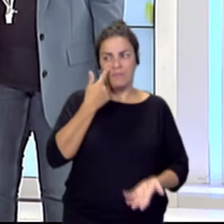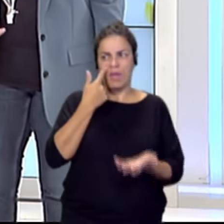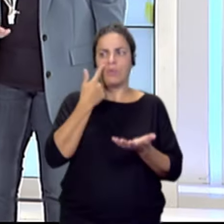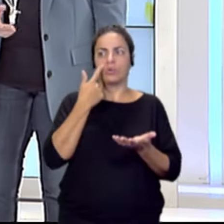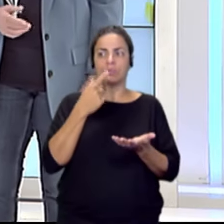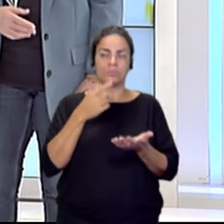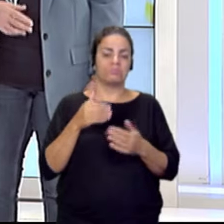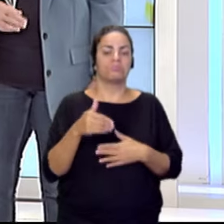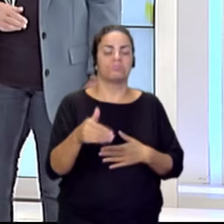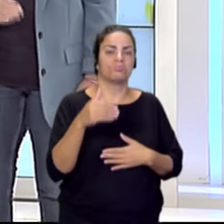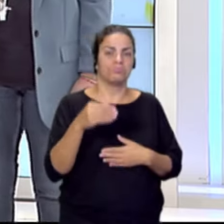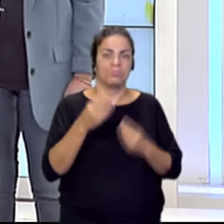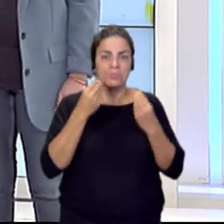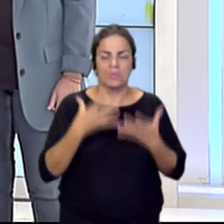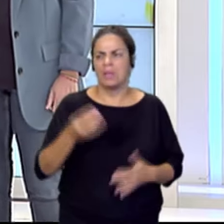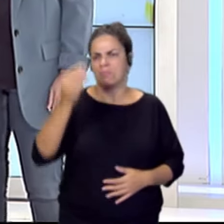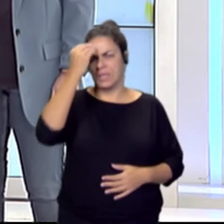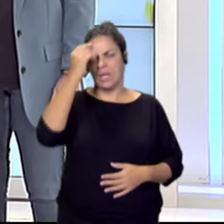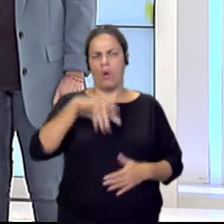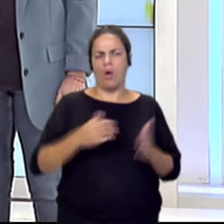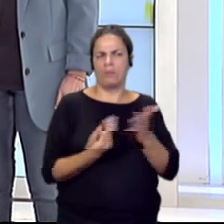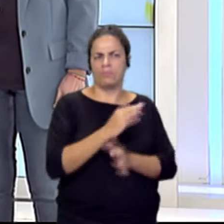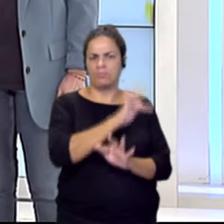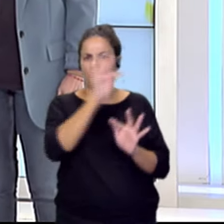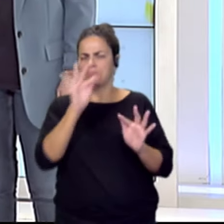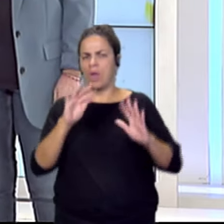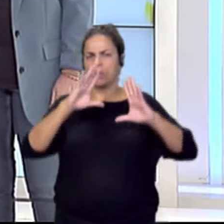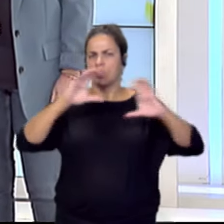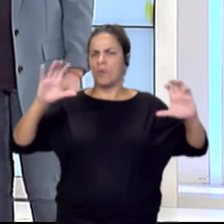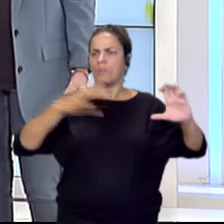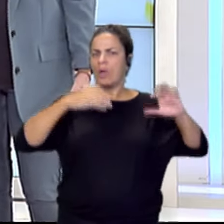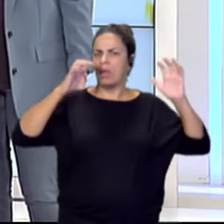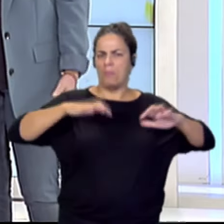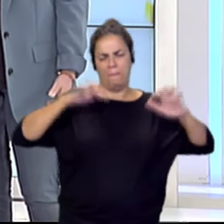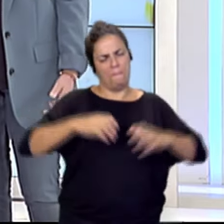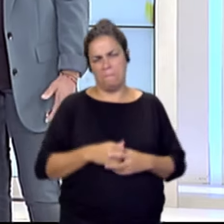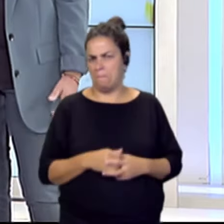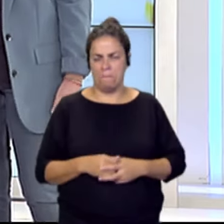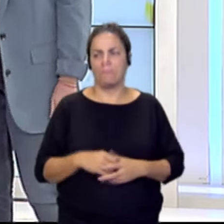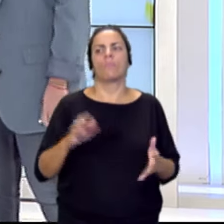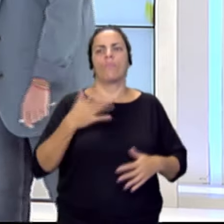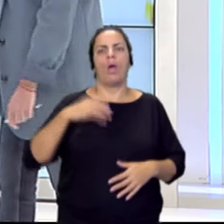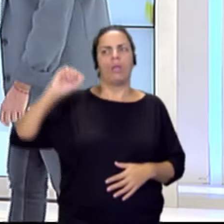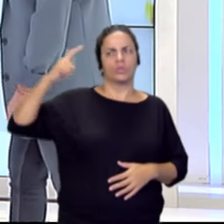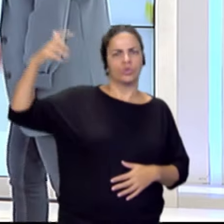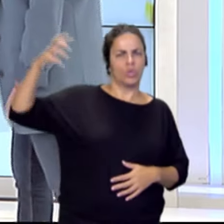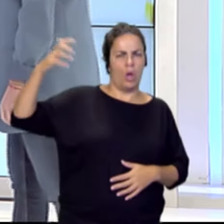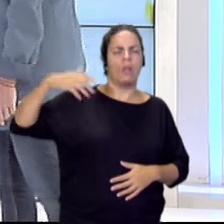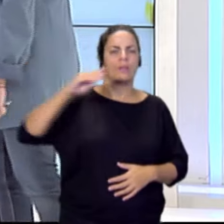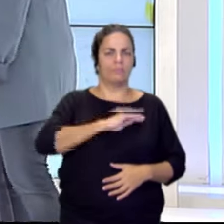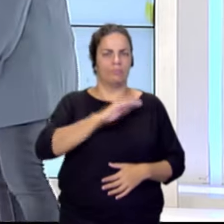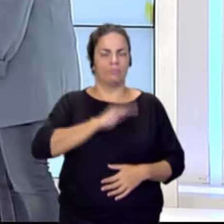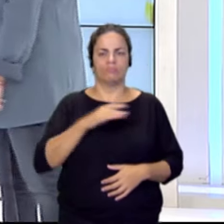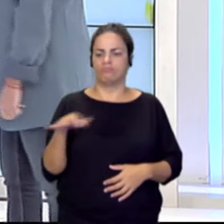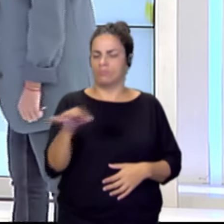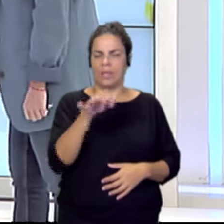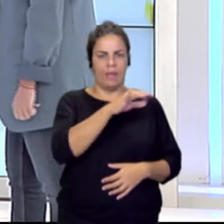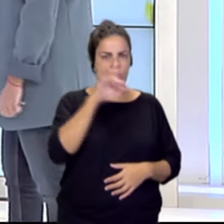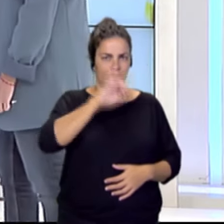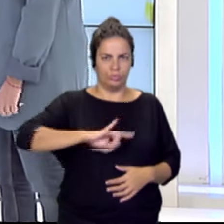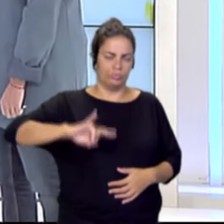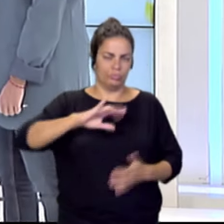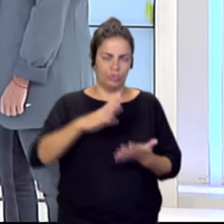general esas nubes no pensamos que durante el día vuelvan a dejar precipitaciones. Vamos a poder disfrutar de horas de sol en todo el archipiélago, tanto por el norte como por el